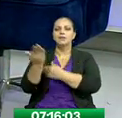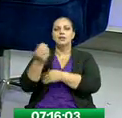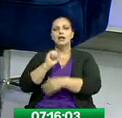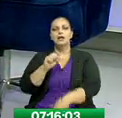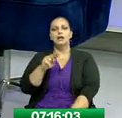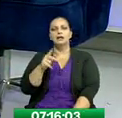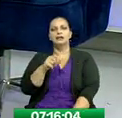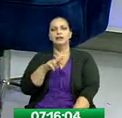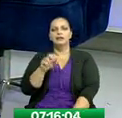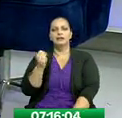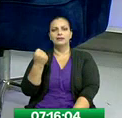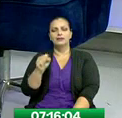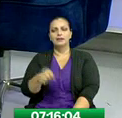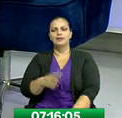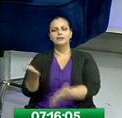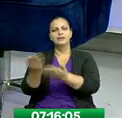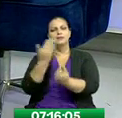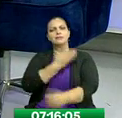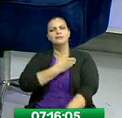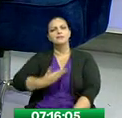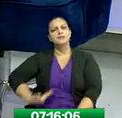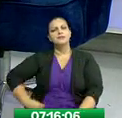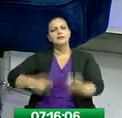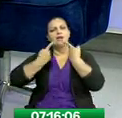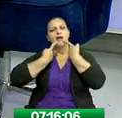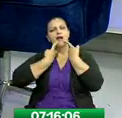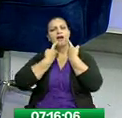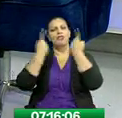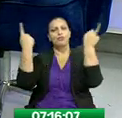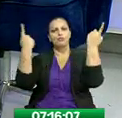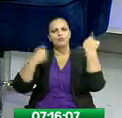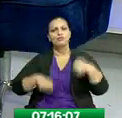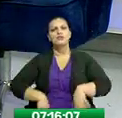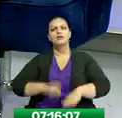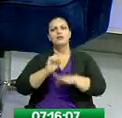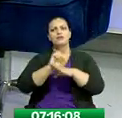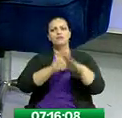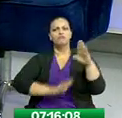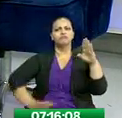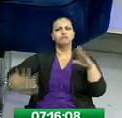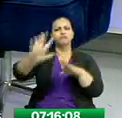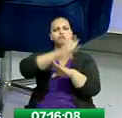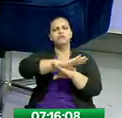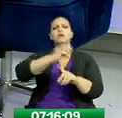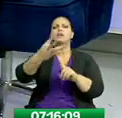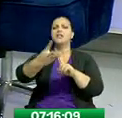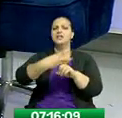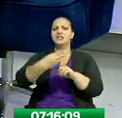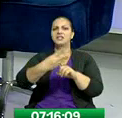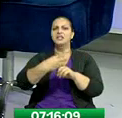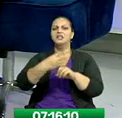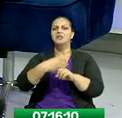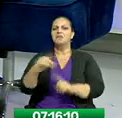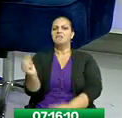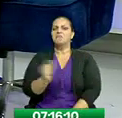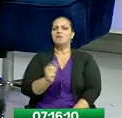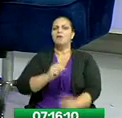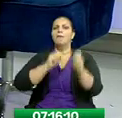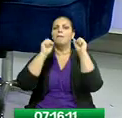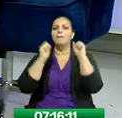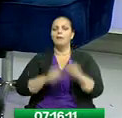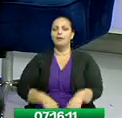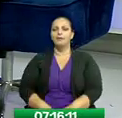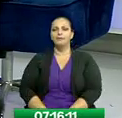importantes anuncios en lo que a la proyección de conectividad en todo el territorio nacional se refiere por parte del gobierno